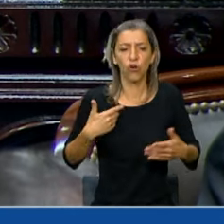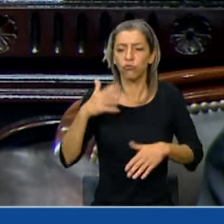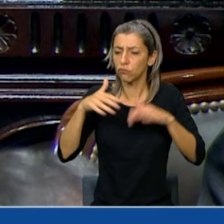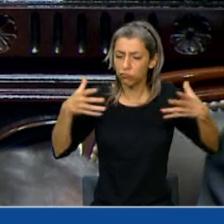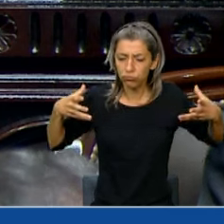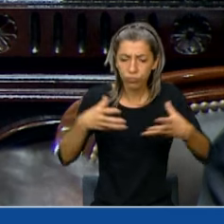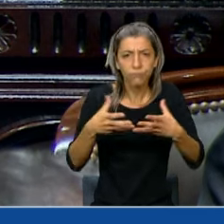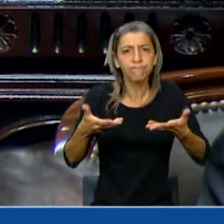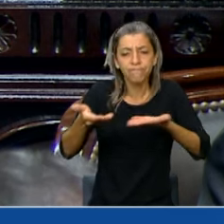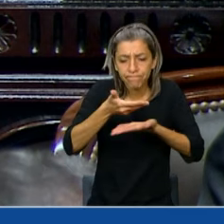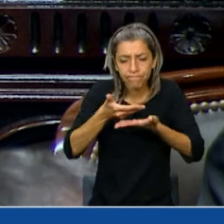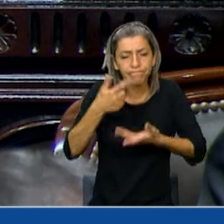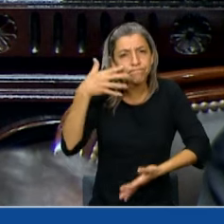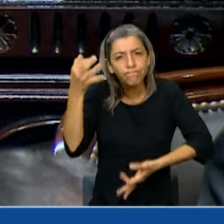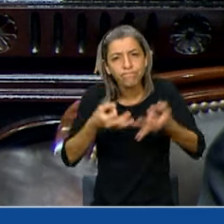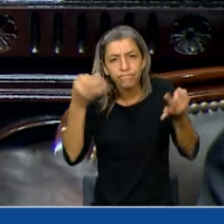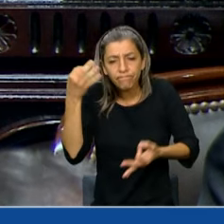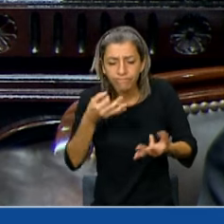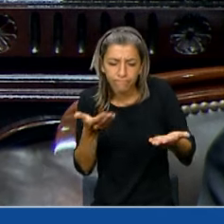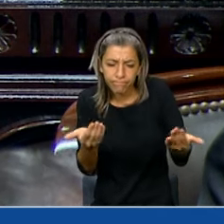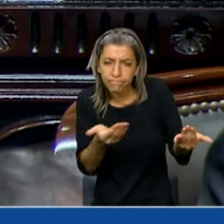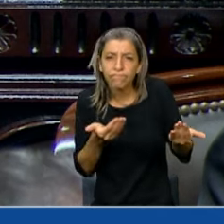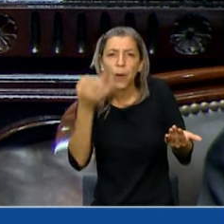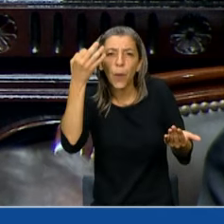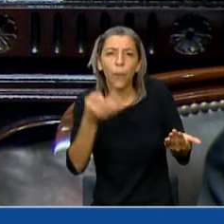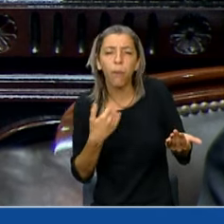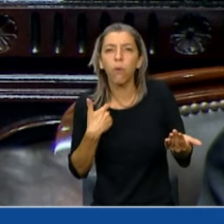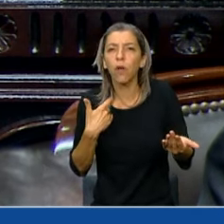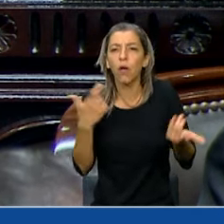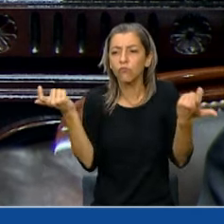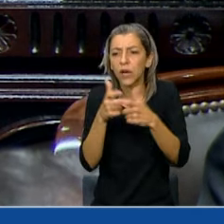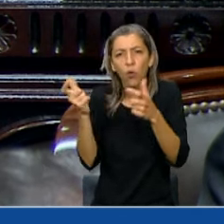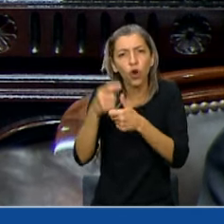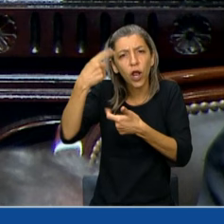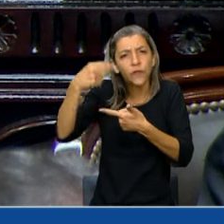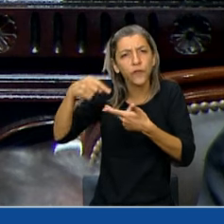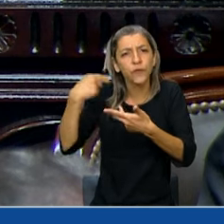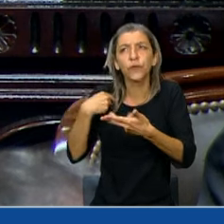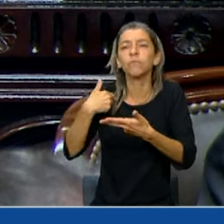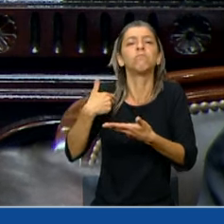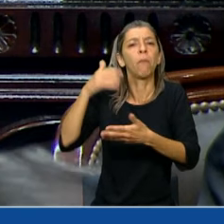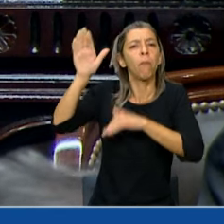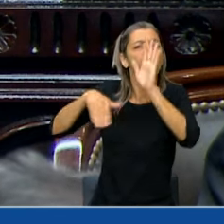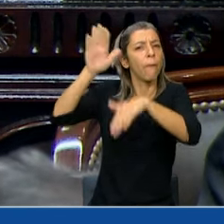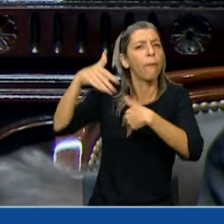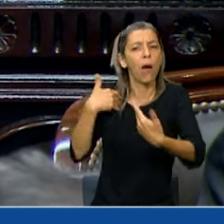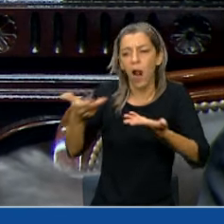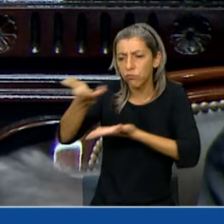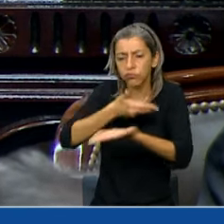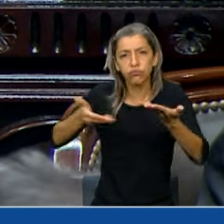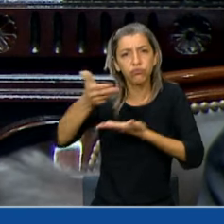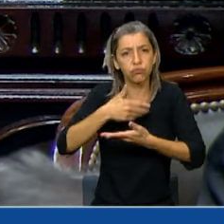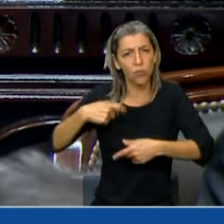detalladamente convocamos a reuniones informativas que fueron hechas de Cara a la sociedad y en las que